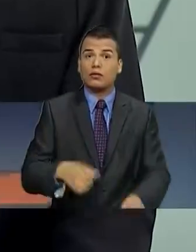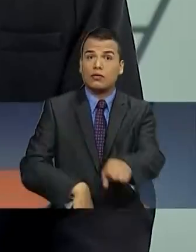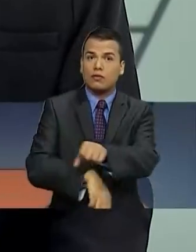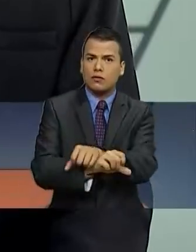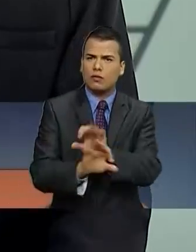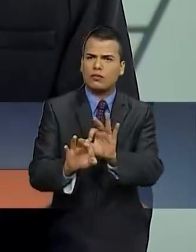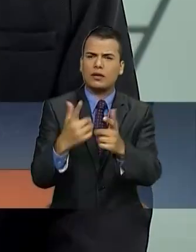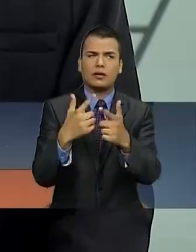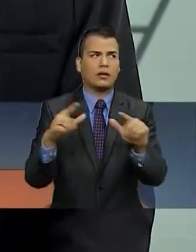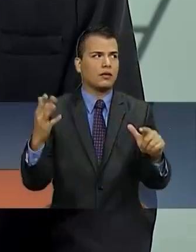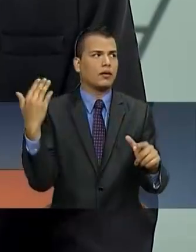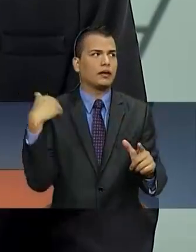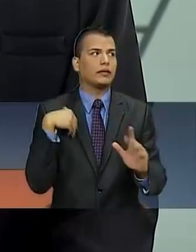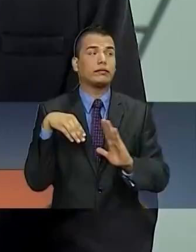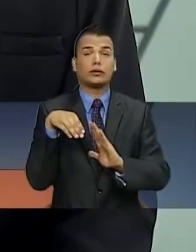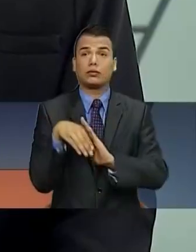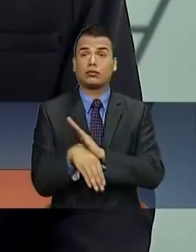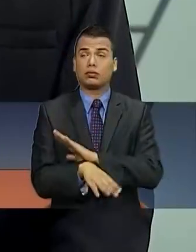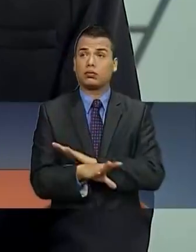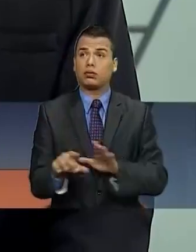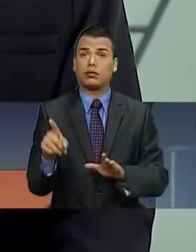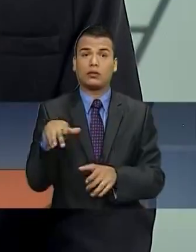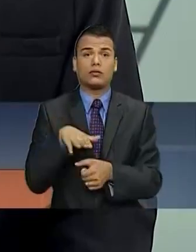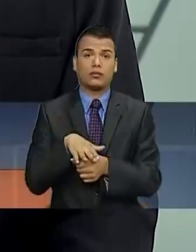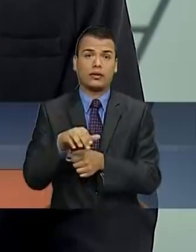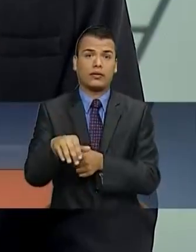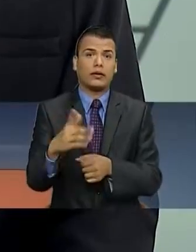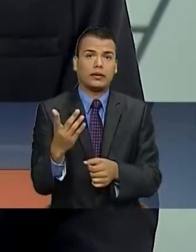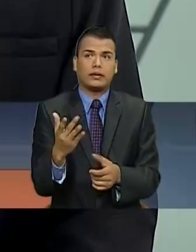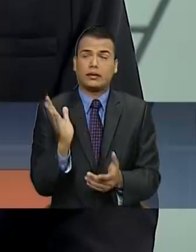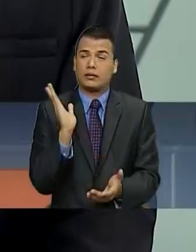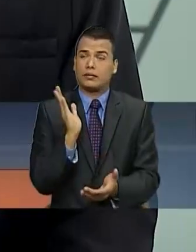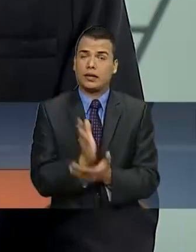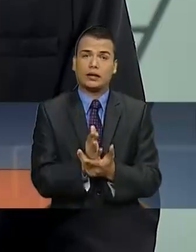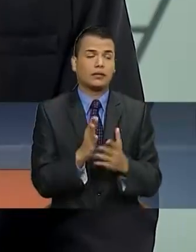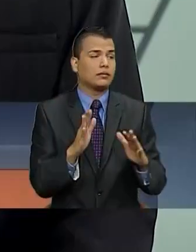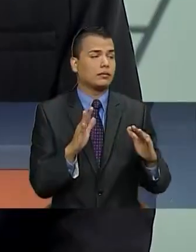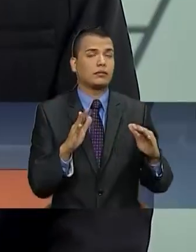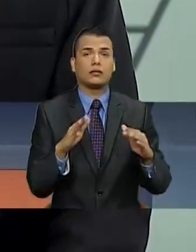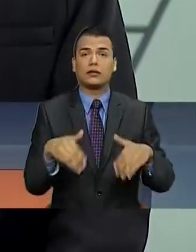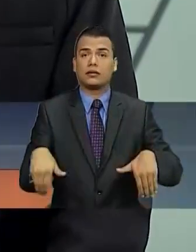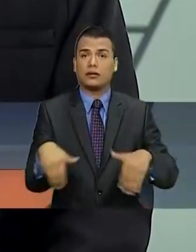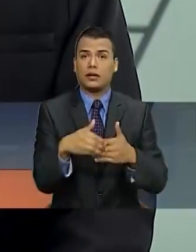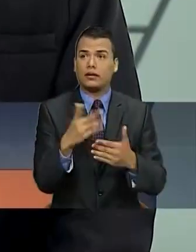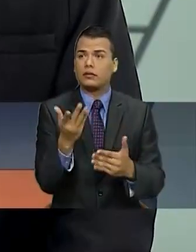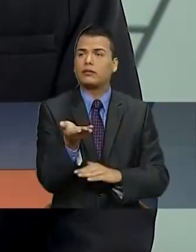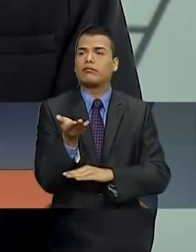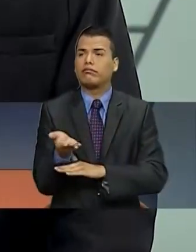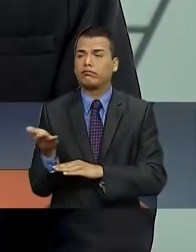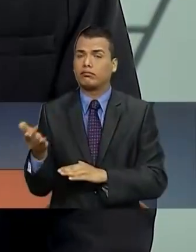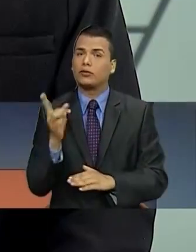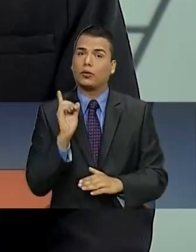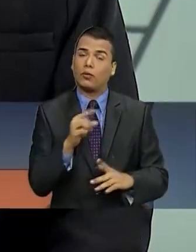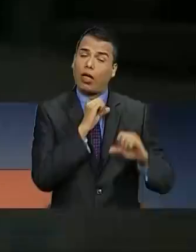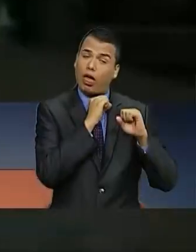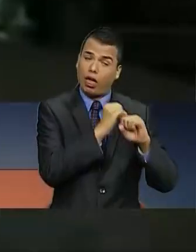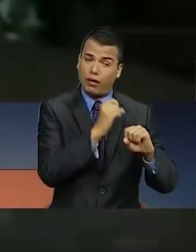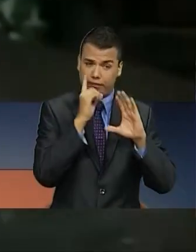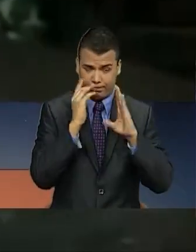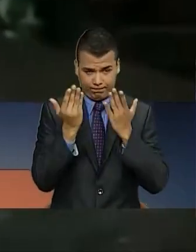fondo por las drogas y llegó a las calles de Buenaventura en la indigencia. Hoy está en recuperación, informa Wilson Morales.